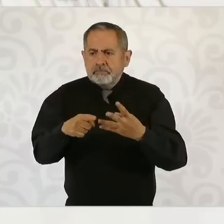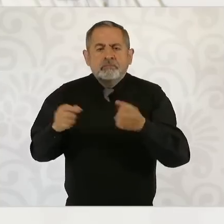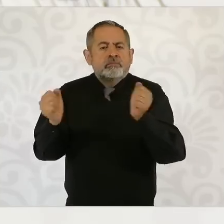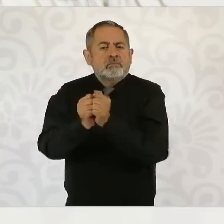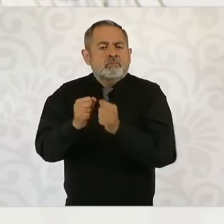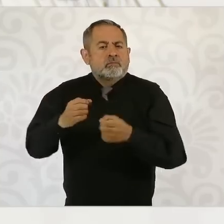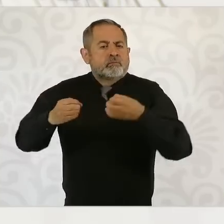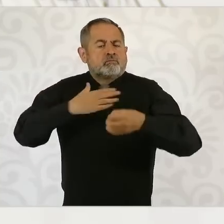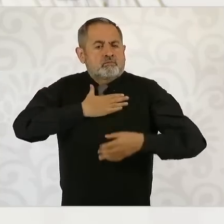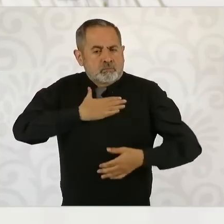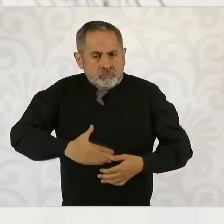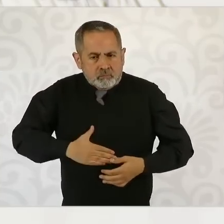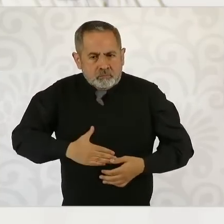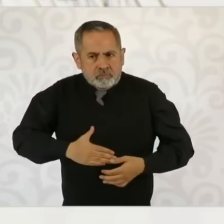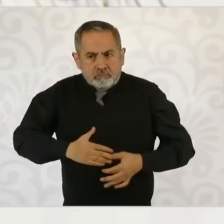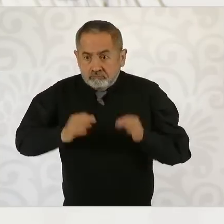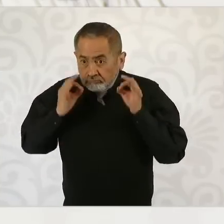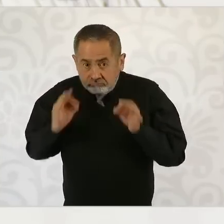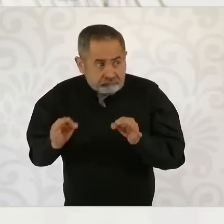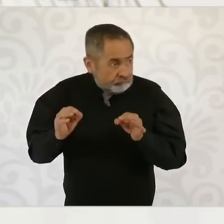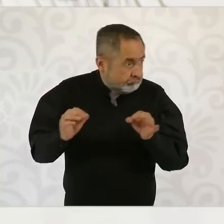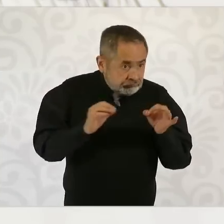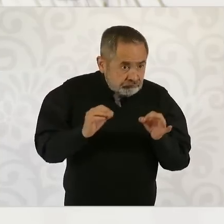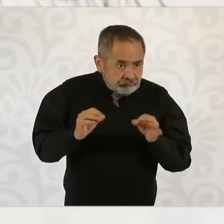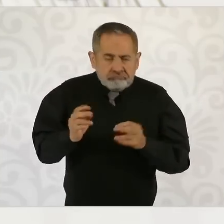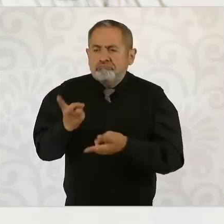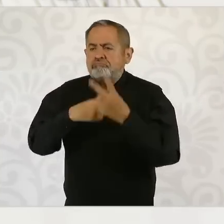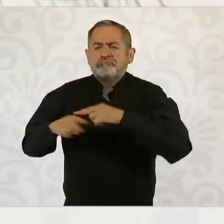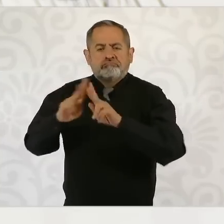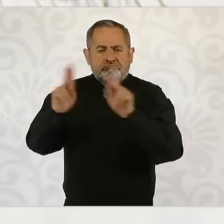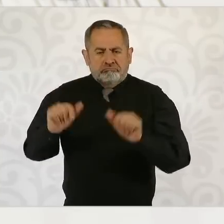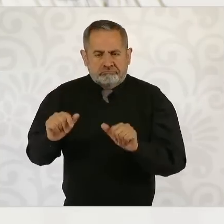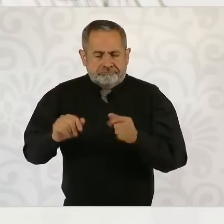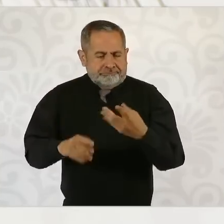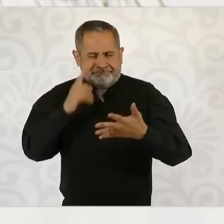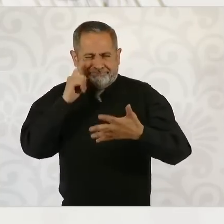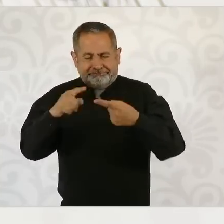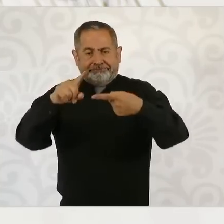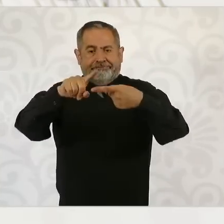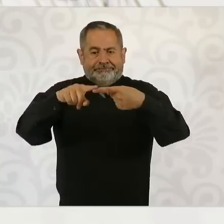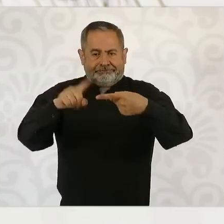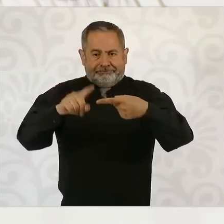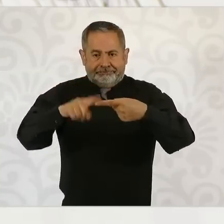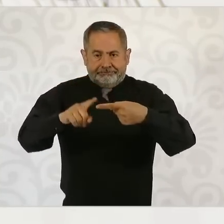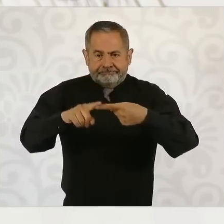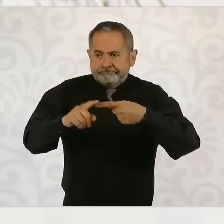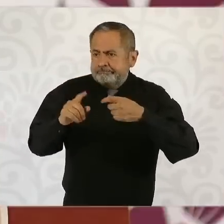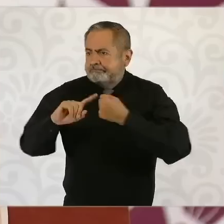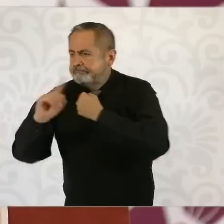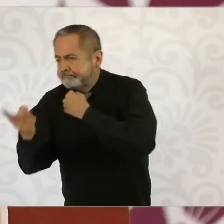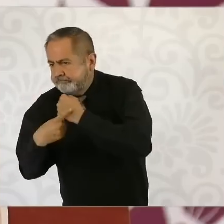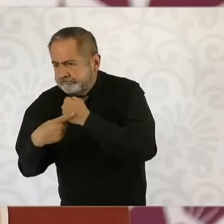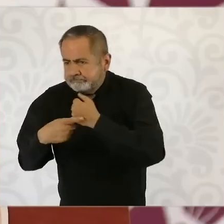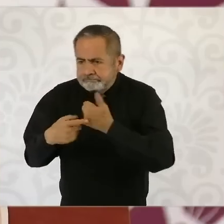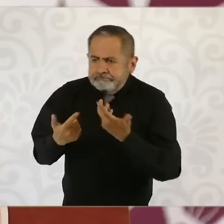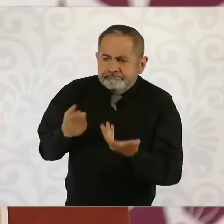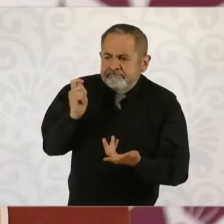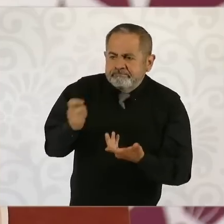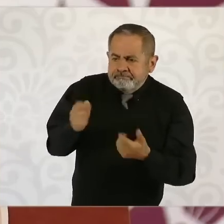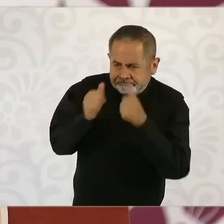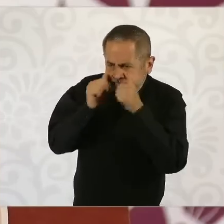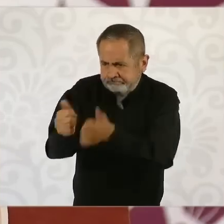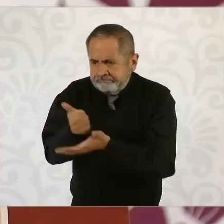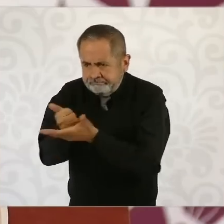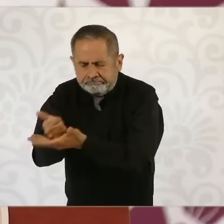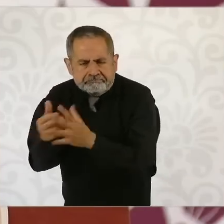justicia. Y tiene 4 ejes la estrategia. La primera es la atención a las causas, que tiene que ver